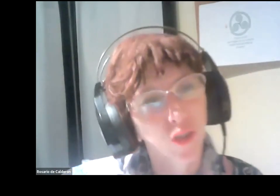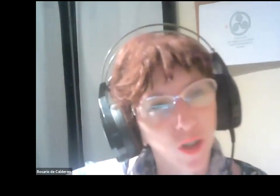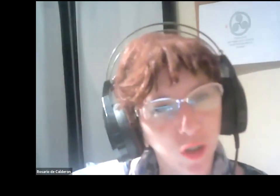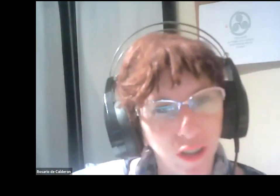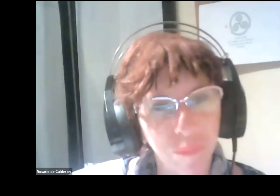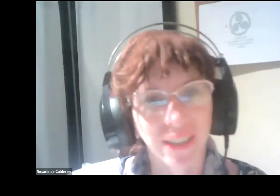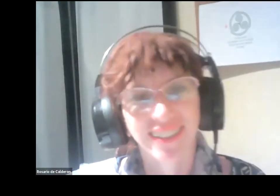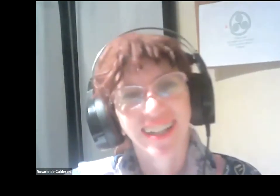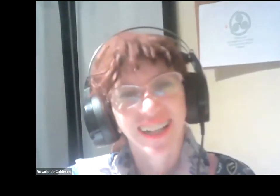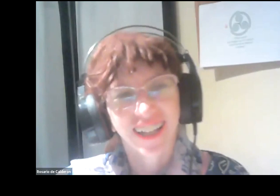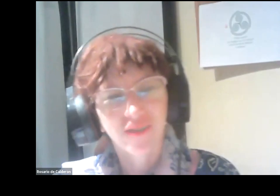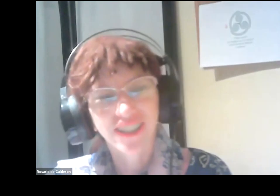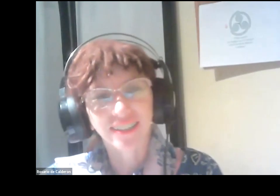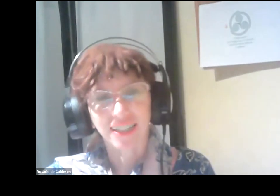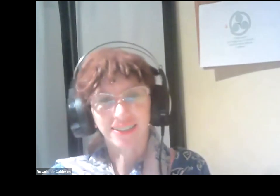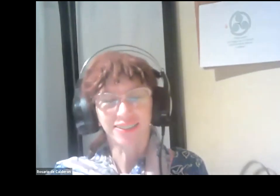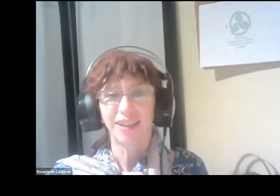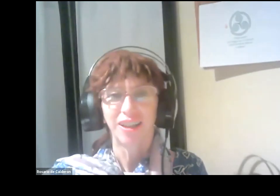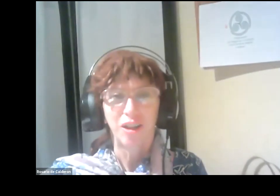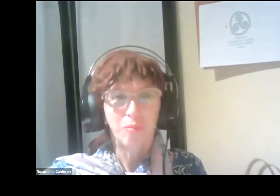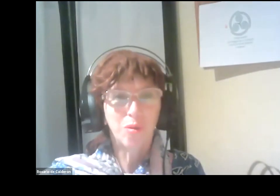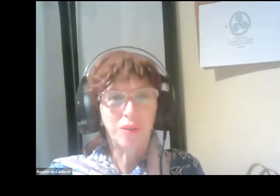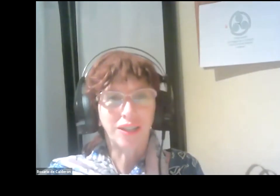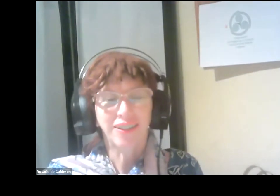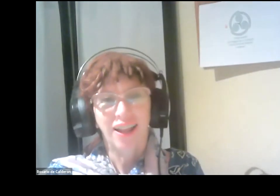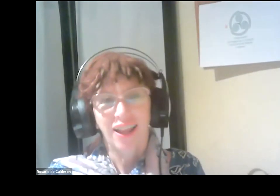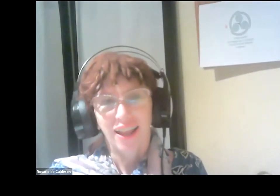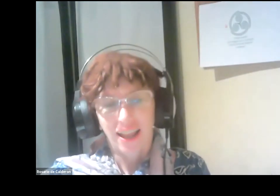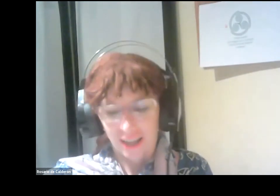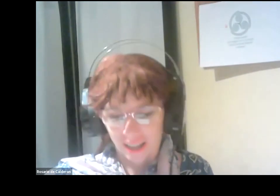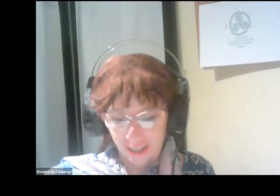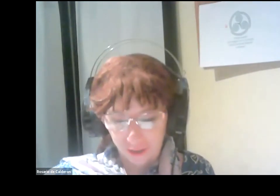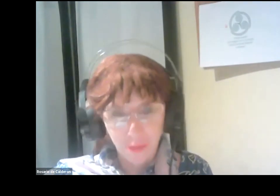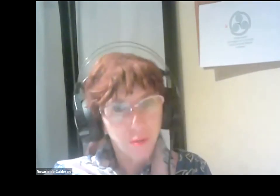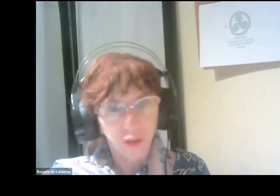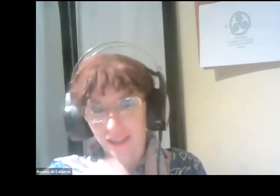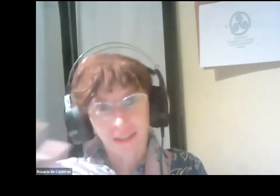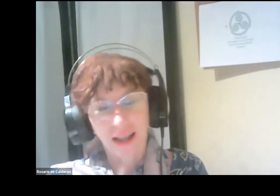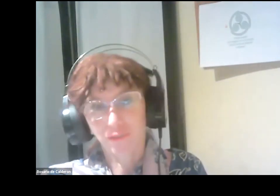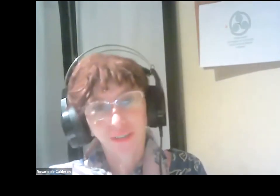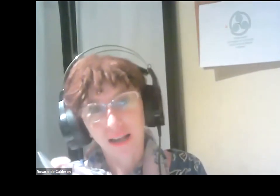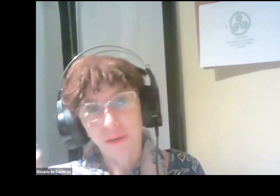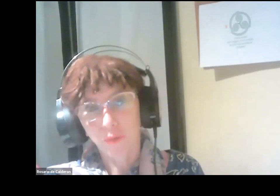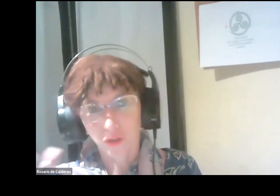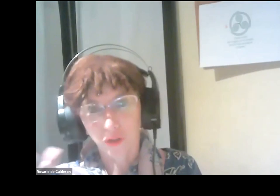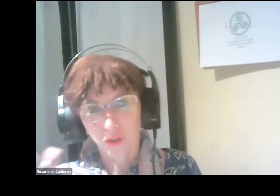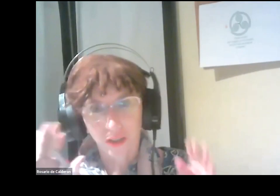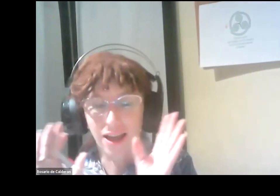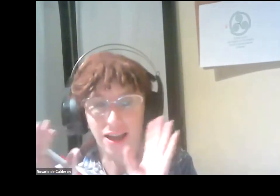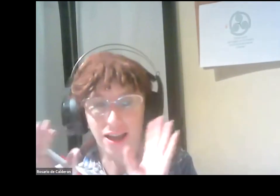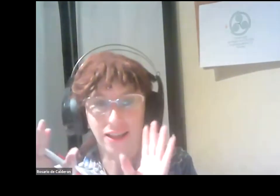ya los conozco también muchas gracias muy bien vamos a ir al final vamos